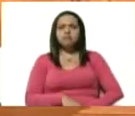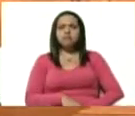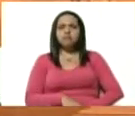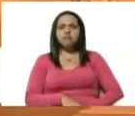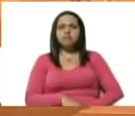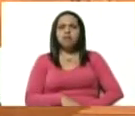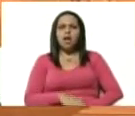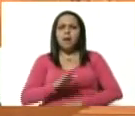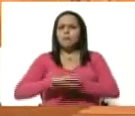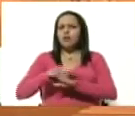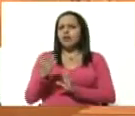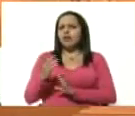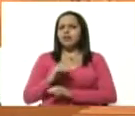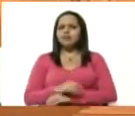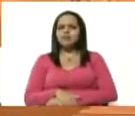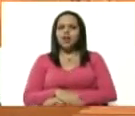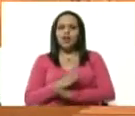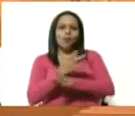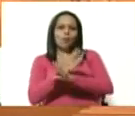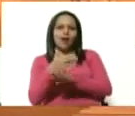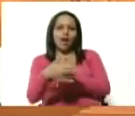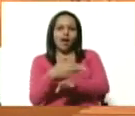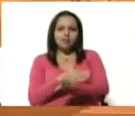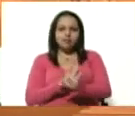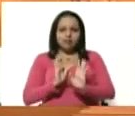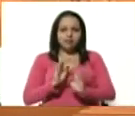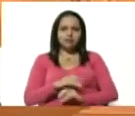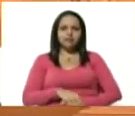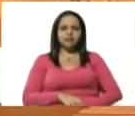por qué ellos juegan adelantado.